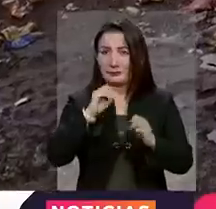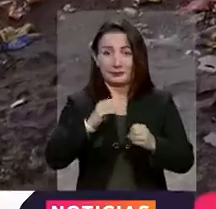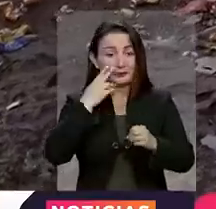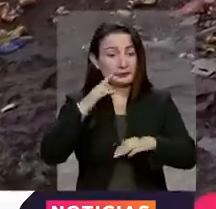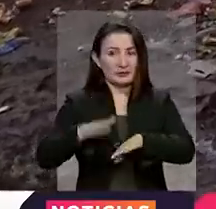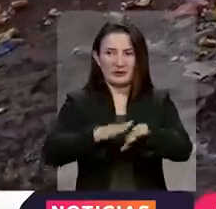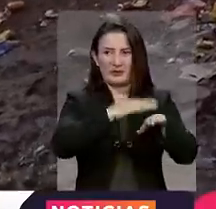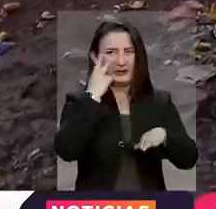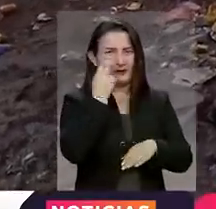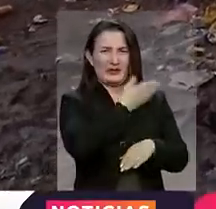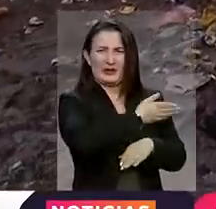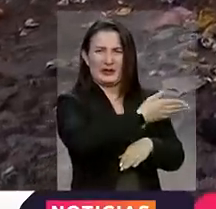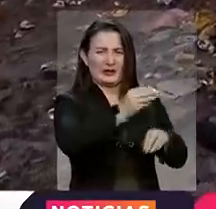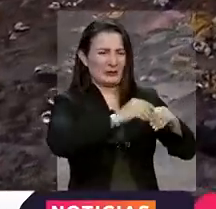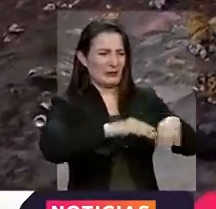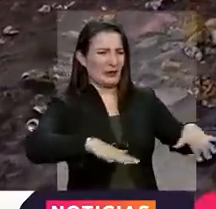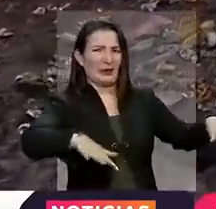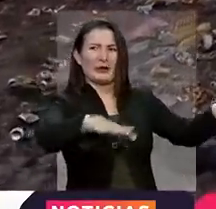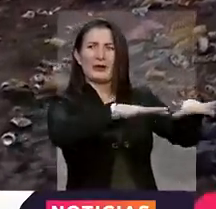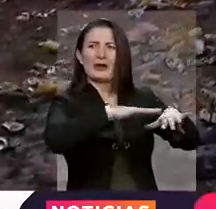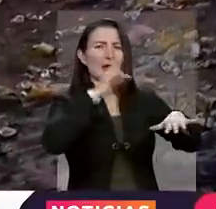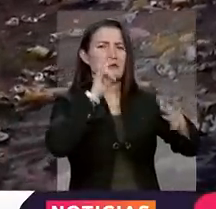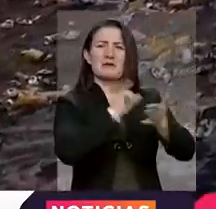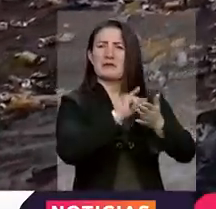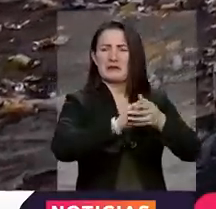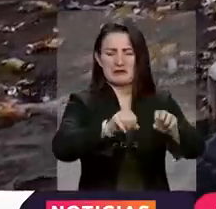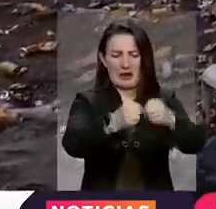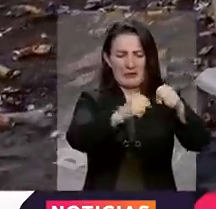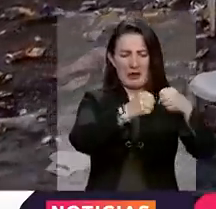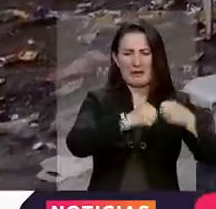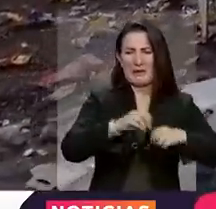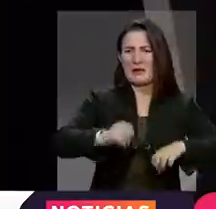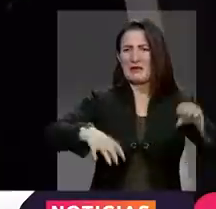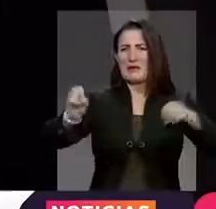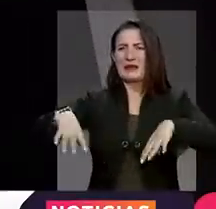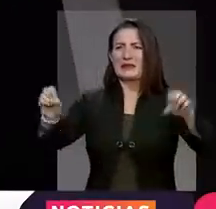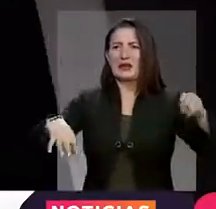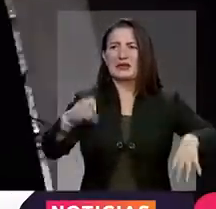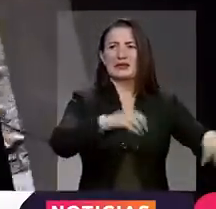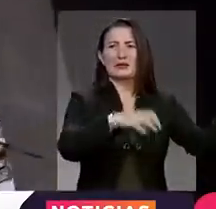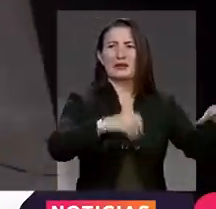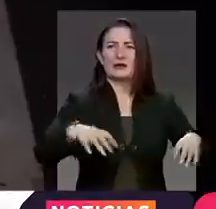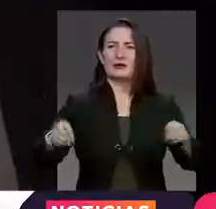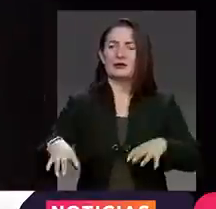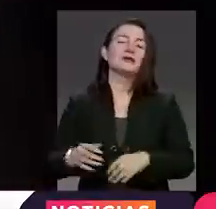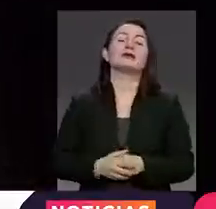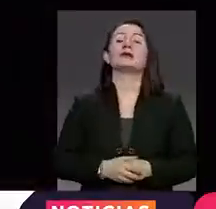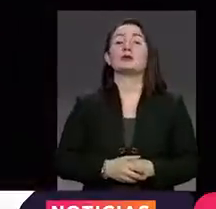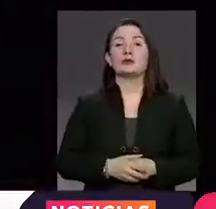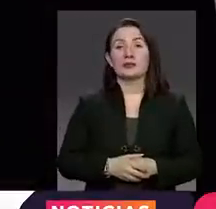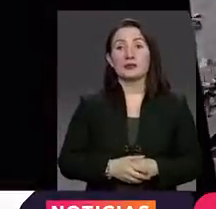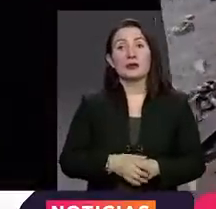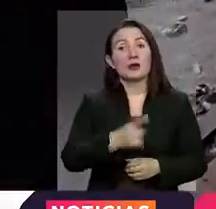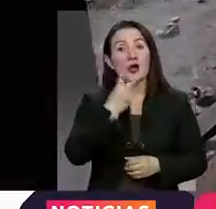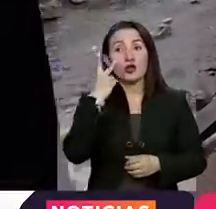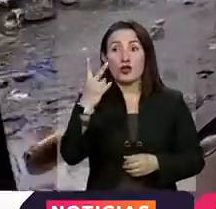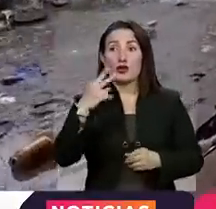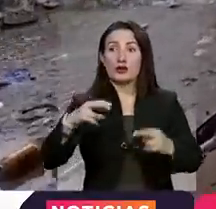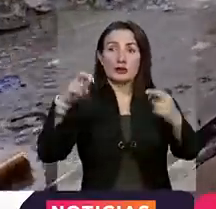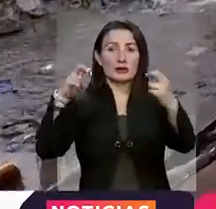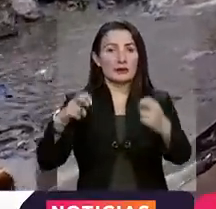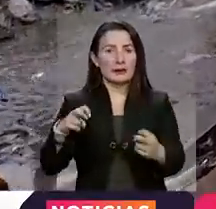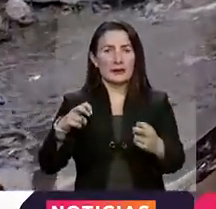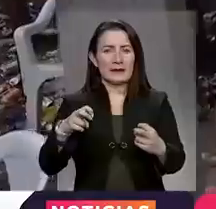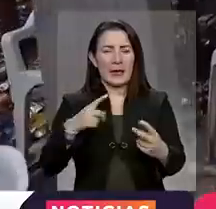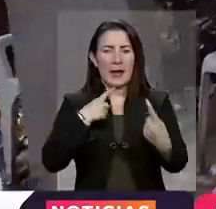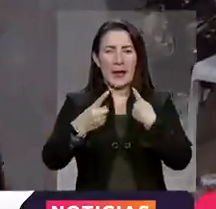El piso en tierra hace parte de la misma escena, latas, paquetes de mecato y cigarrillos. En uno de los extremos, 2 sillas que fueron parte de